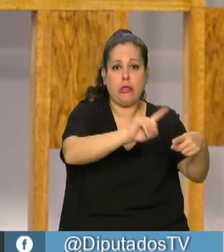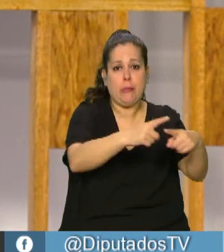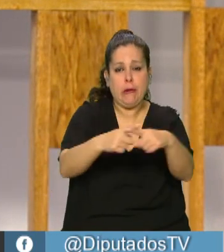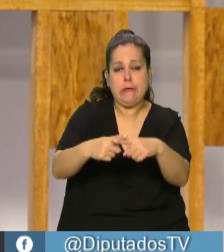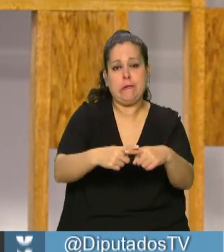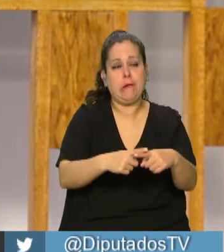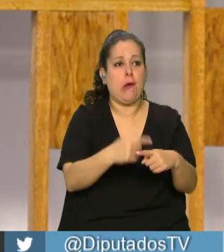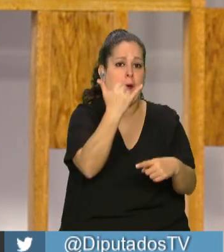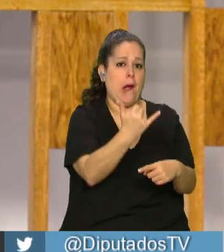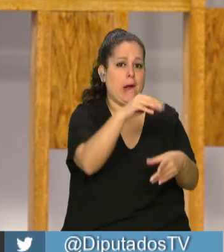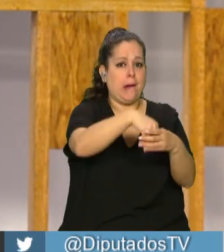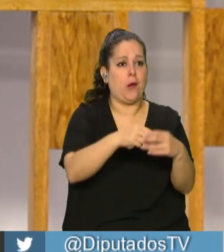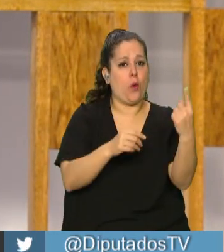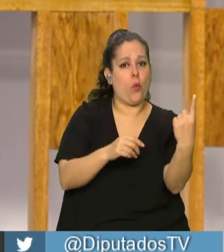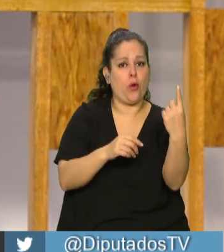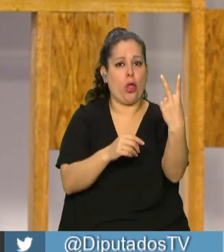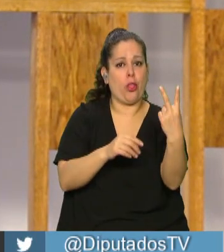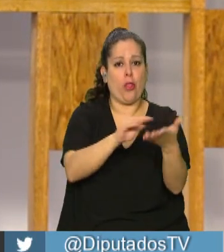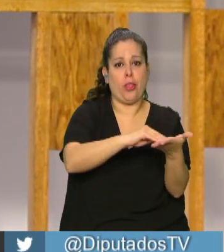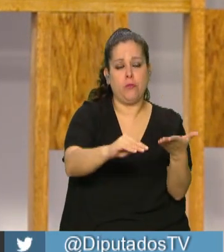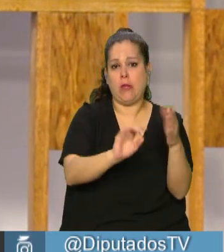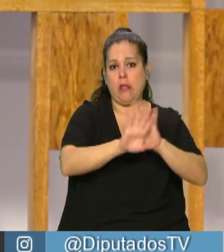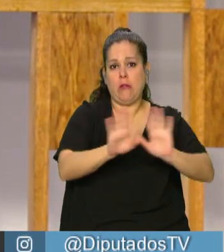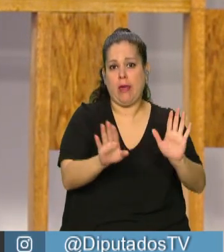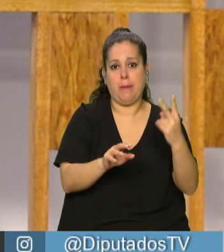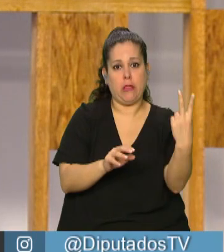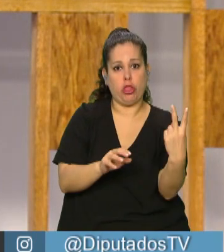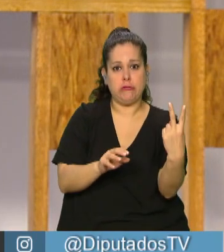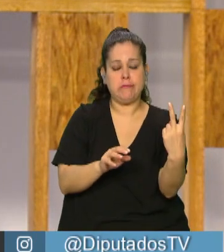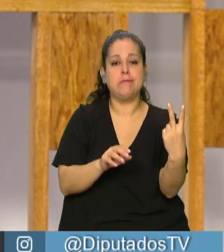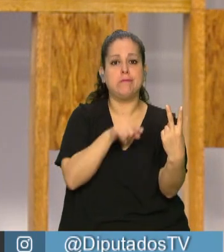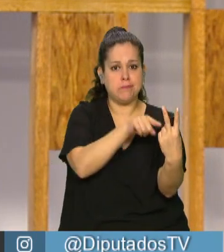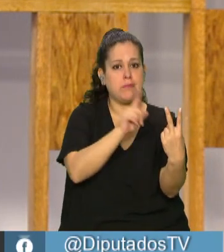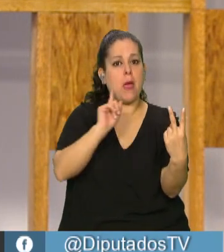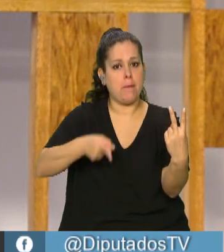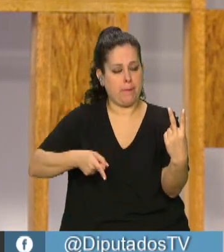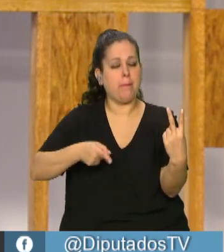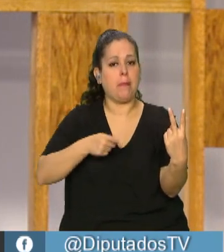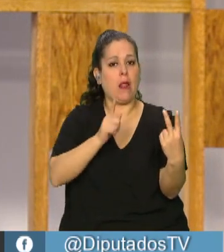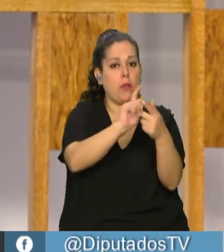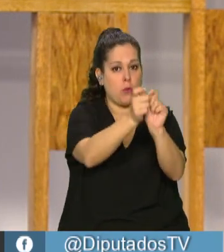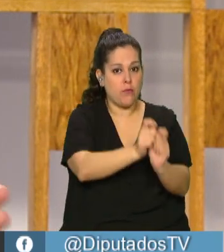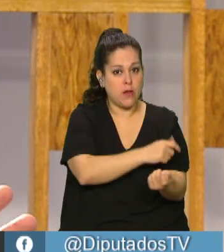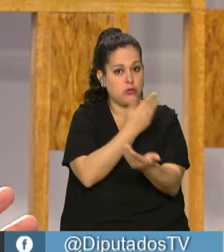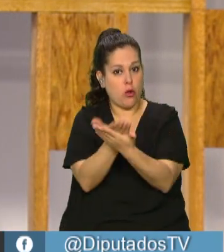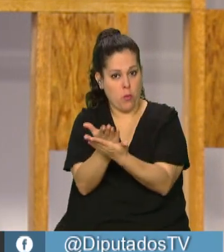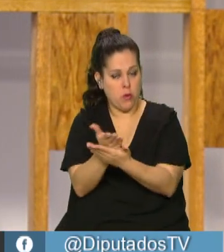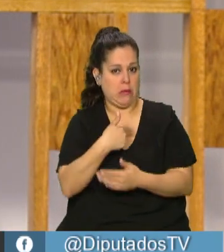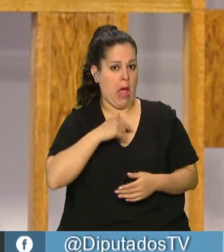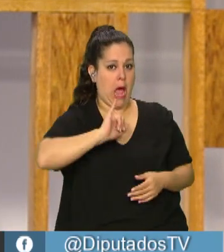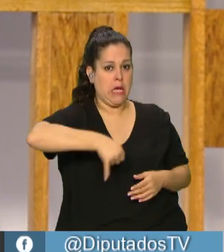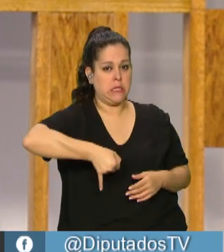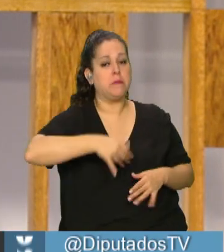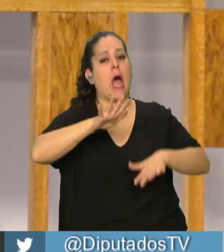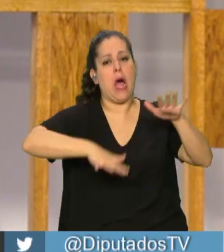digo, tienen 1 o 2 diputados en las bancas y se les aceptan modificaciones, en unos casos, en otros